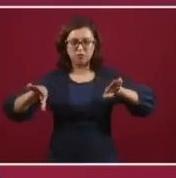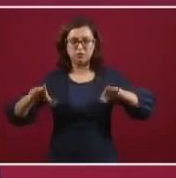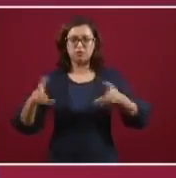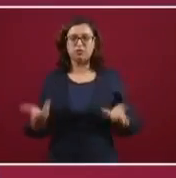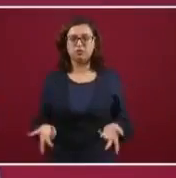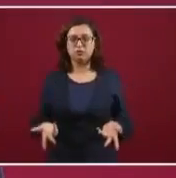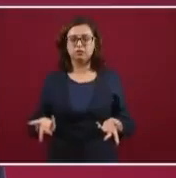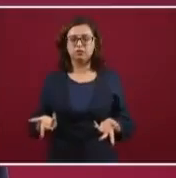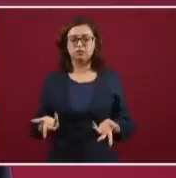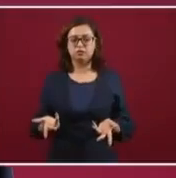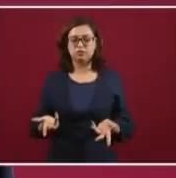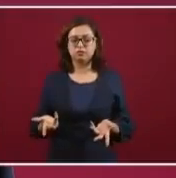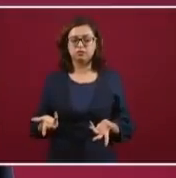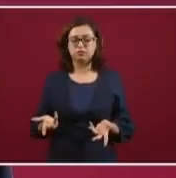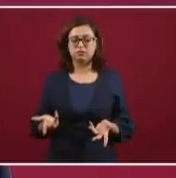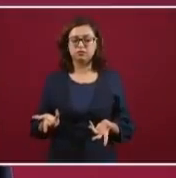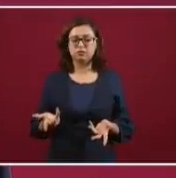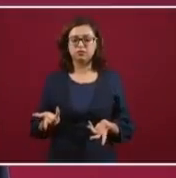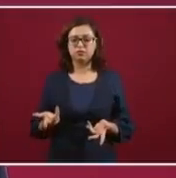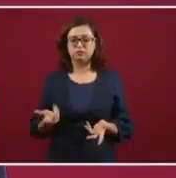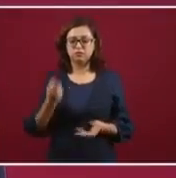y que